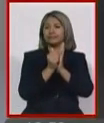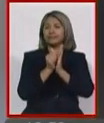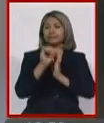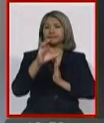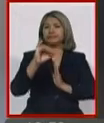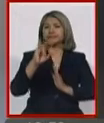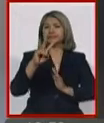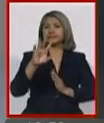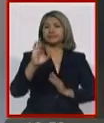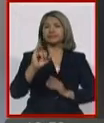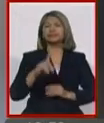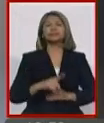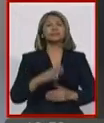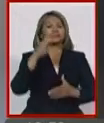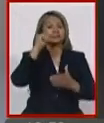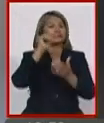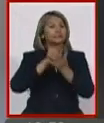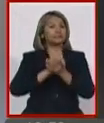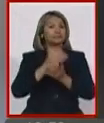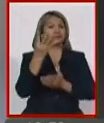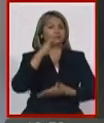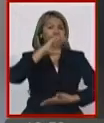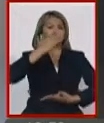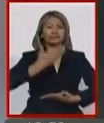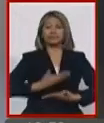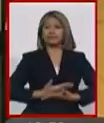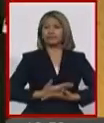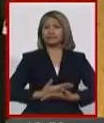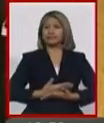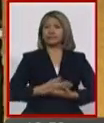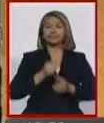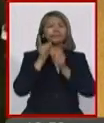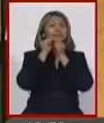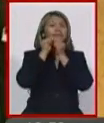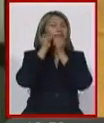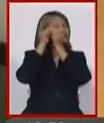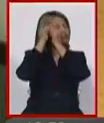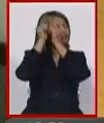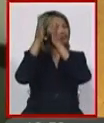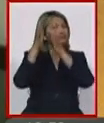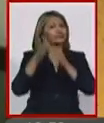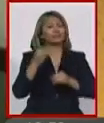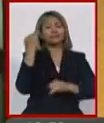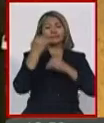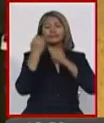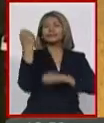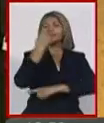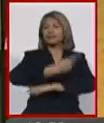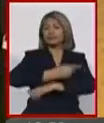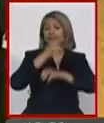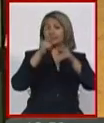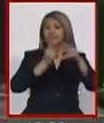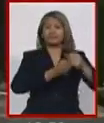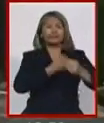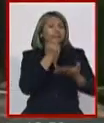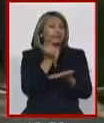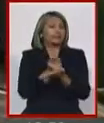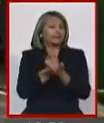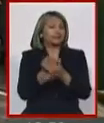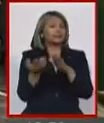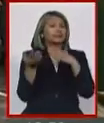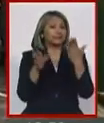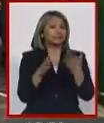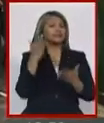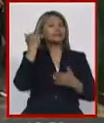civilista, quien además era esposo y padre de 4 hijos y abuelo de 2 niños. En los últimos días, la víctima sufrió amenazas de